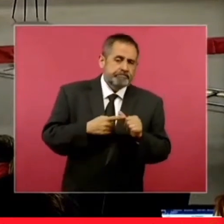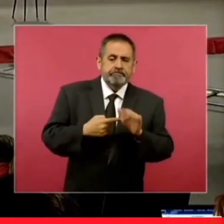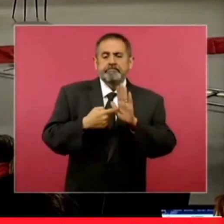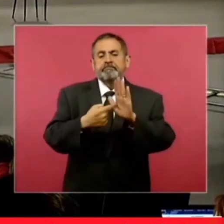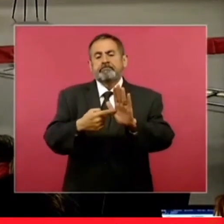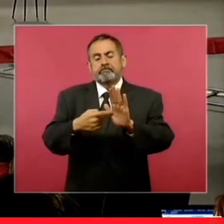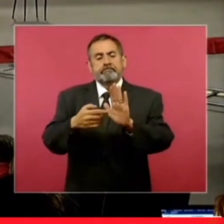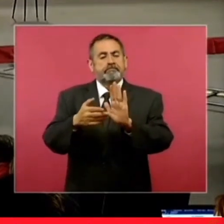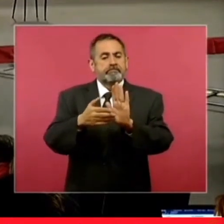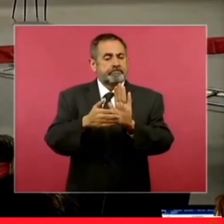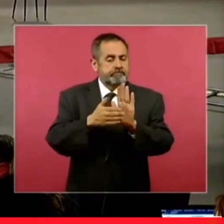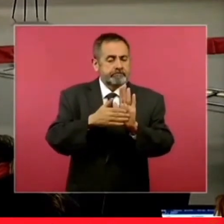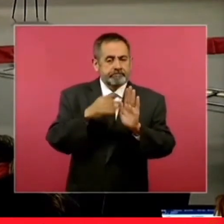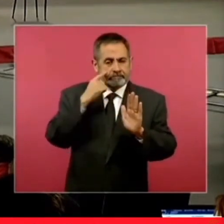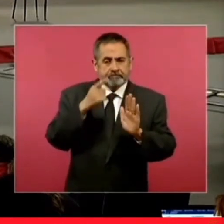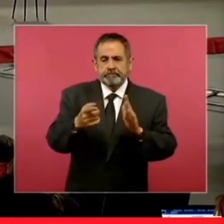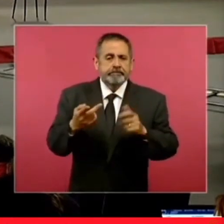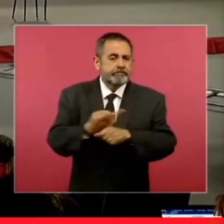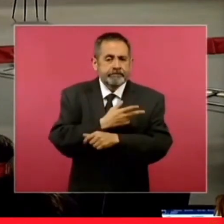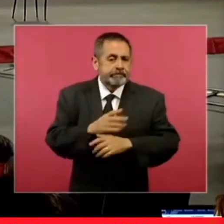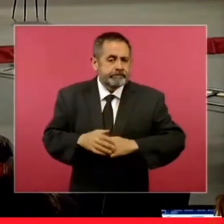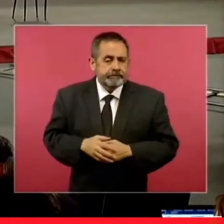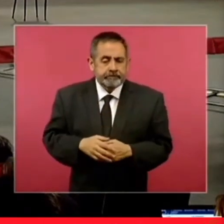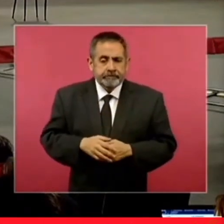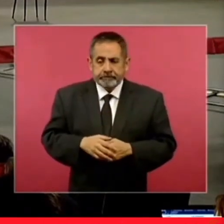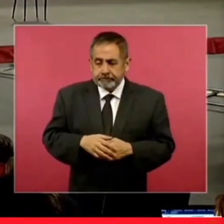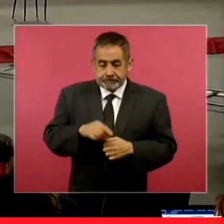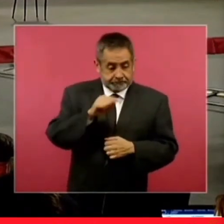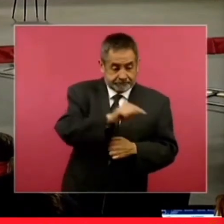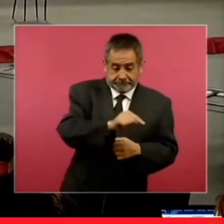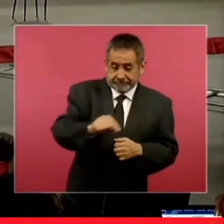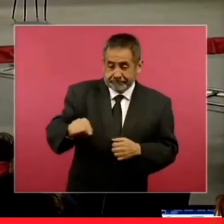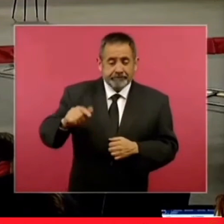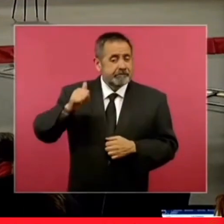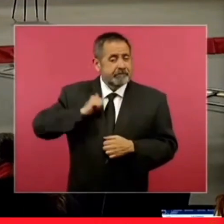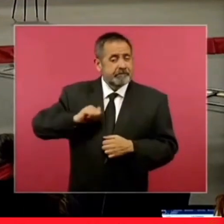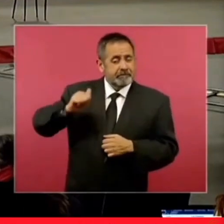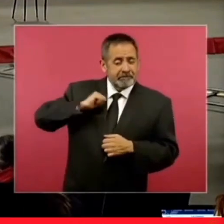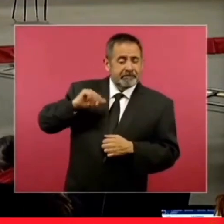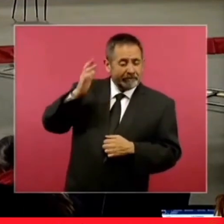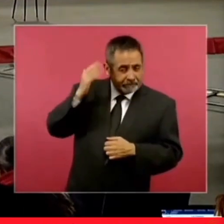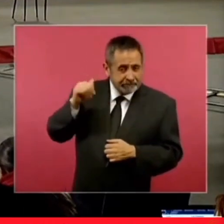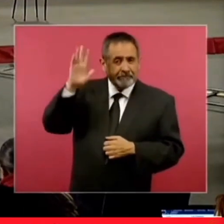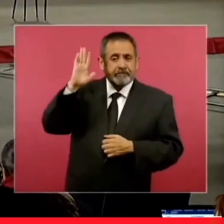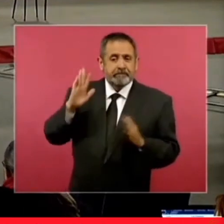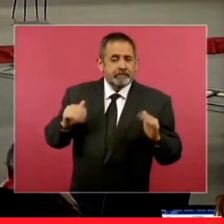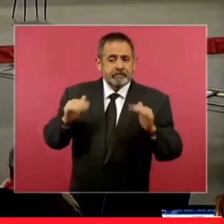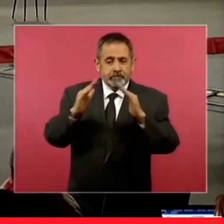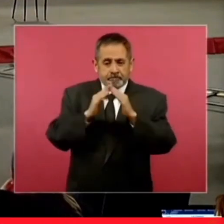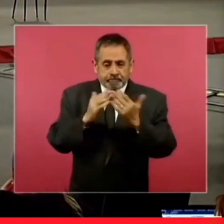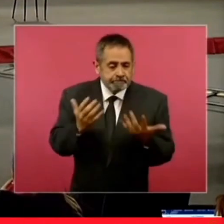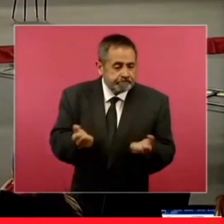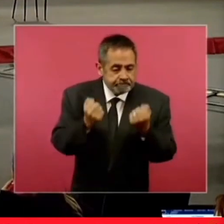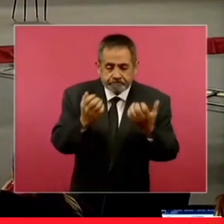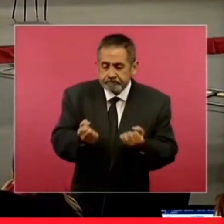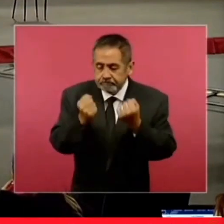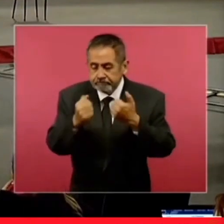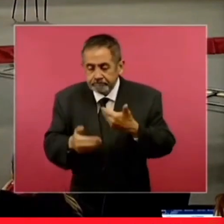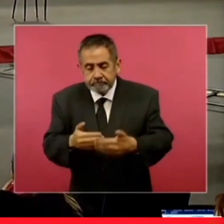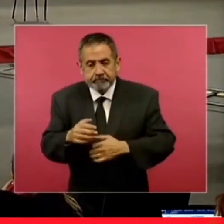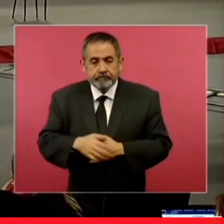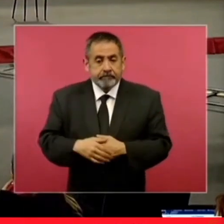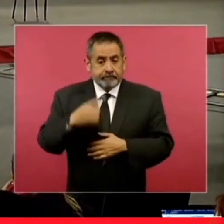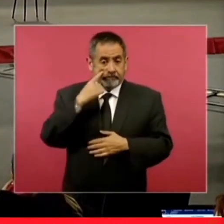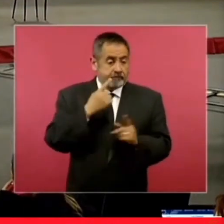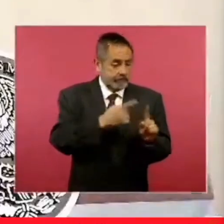de los avances en el salvamento arqueológico en este gran proyecto. En todos los tramos del